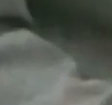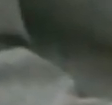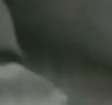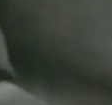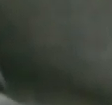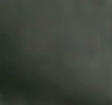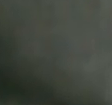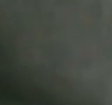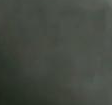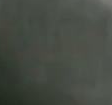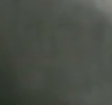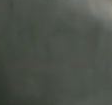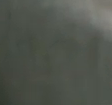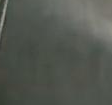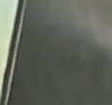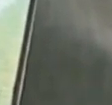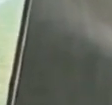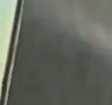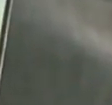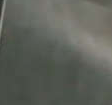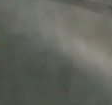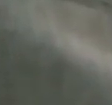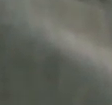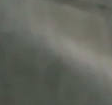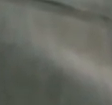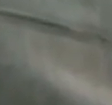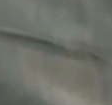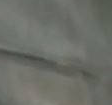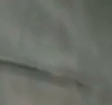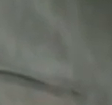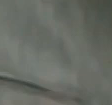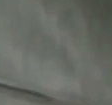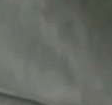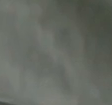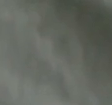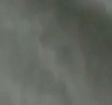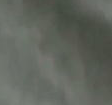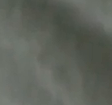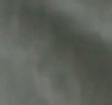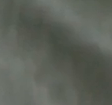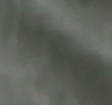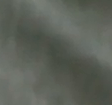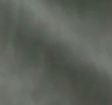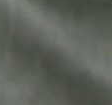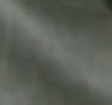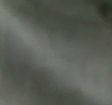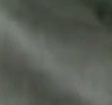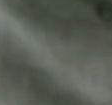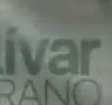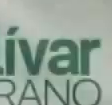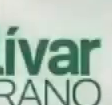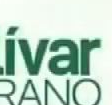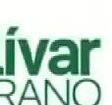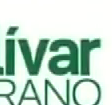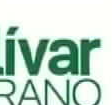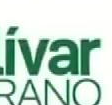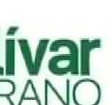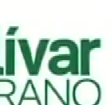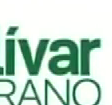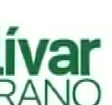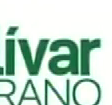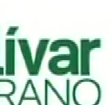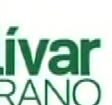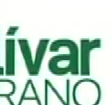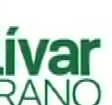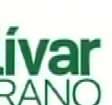mártir, Josefa Camejo. Qué bello, qué bella, ¿verdad? Felicito al Banco Central de Venezuela por la belleza en el diseño